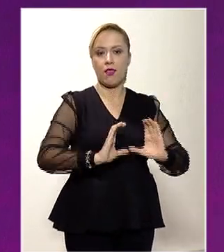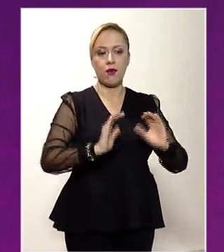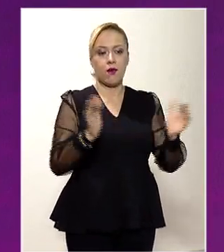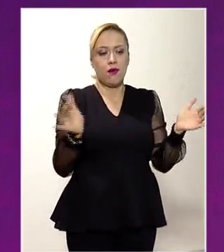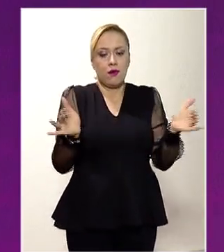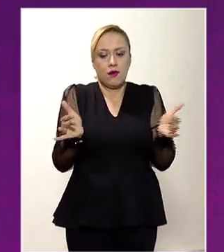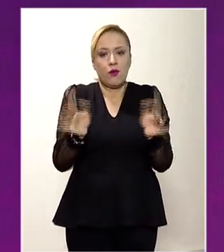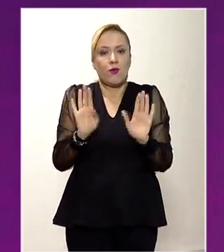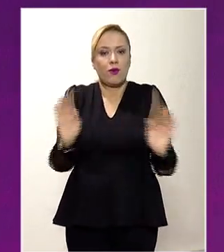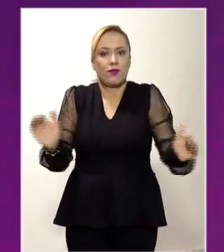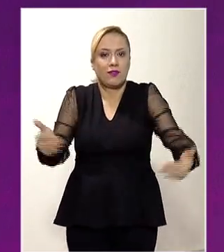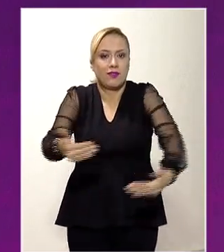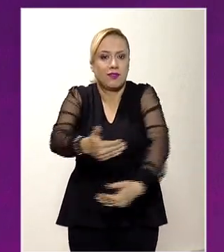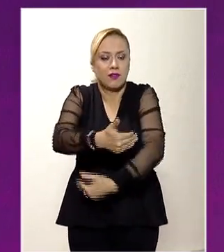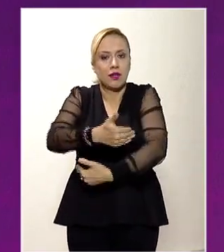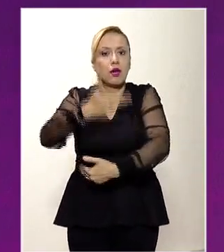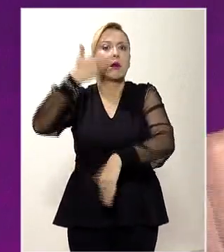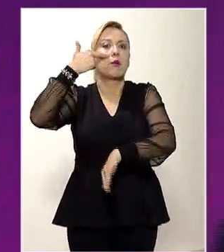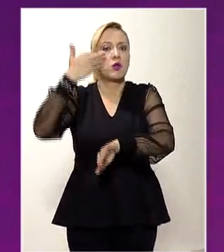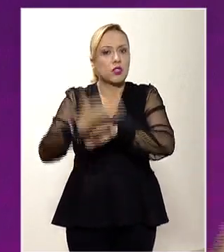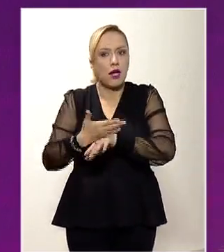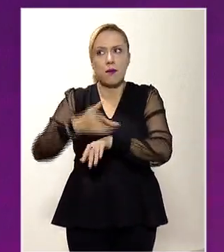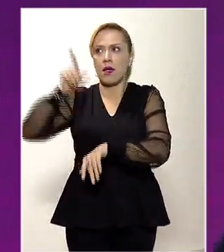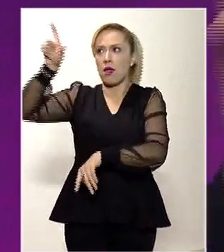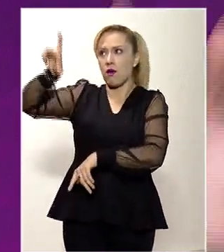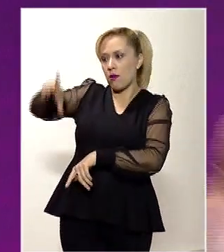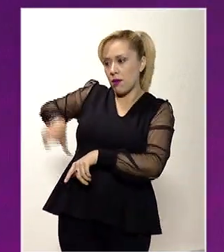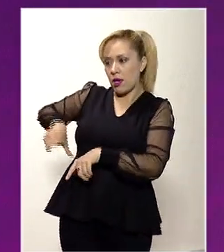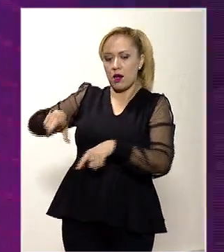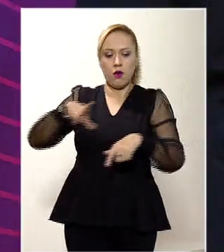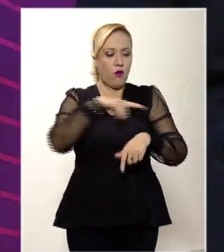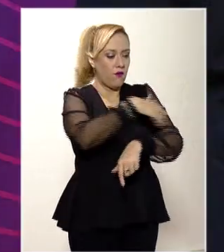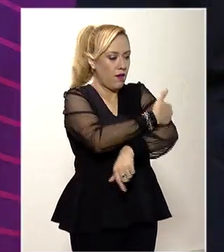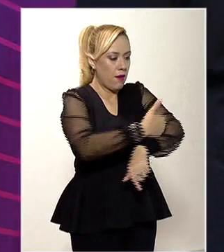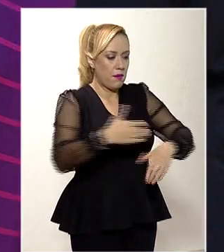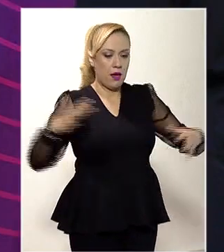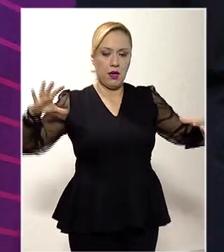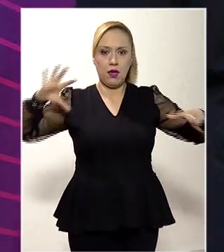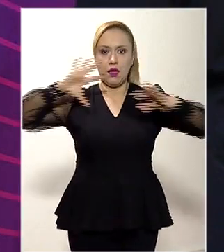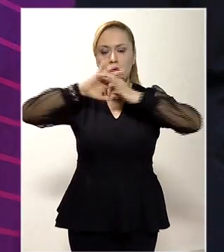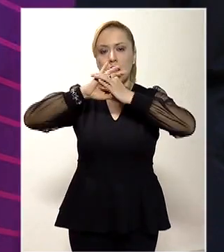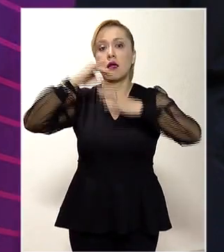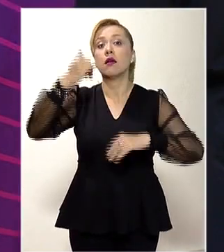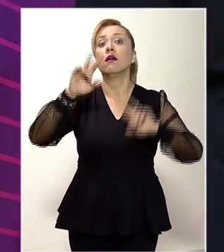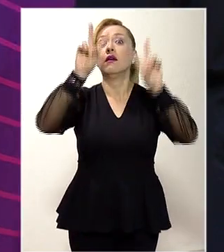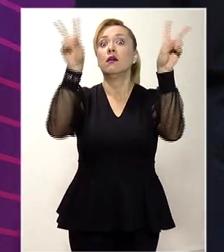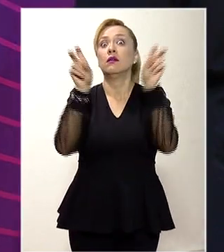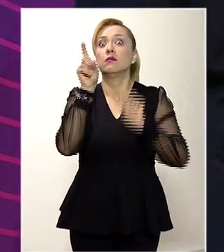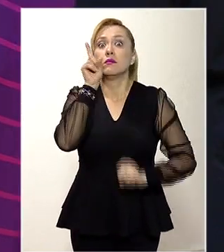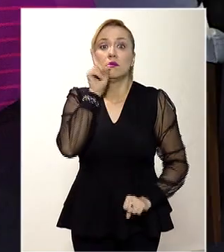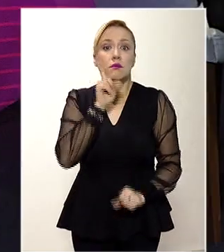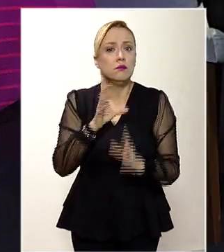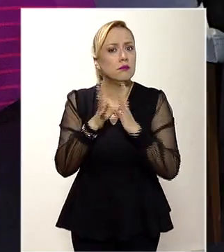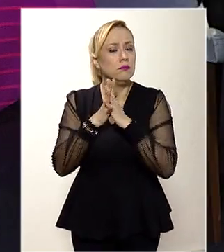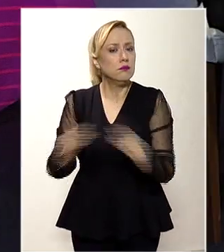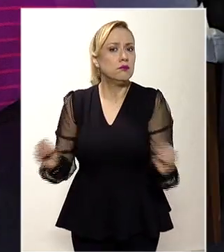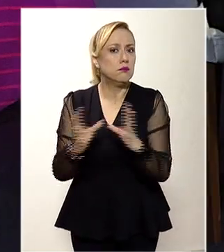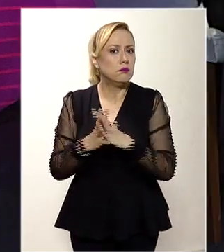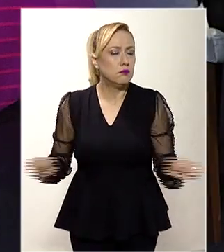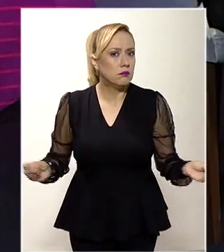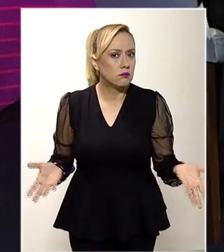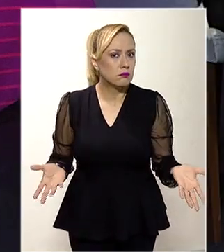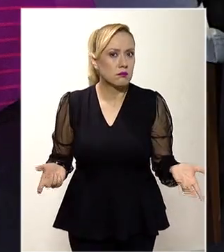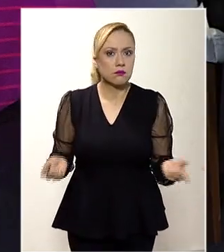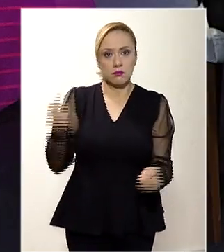pero tendría que ser de manera No es tan corresponsable, fácil. ¿no? Entonces es otra dinámica mucho más Y compleja. el tema de las mujeres, o sea, están desapareciendo mujeres, no se puede.